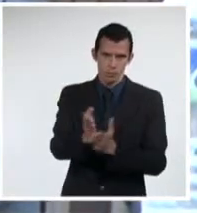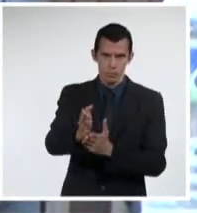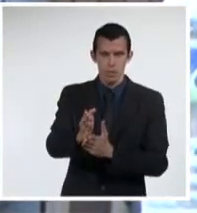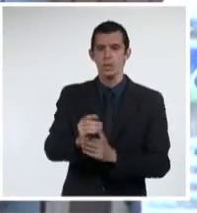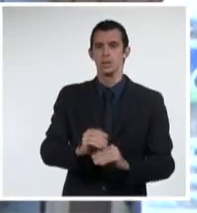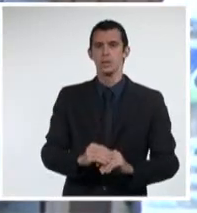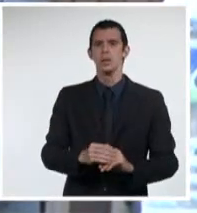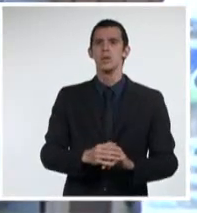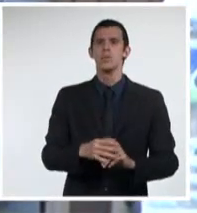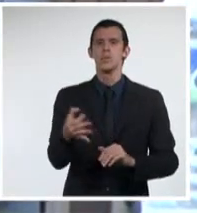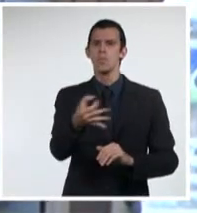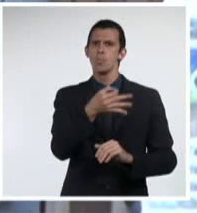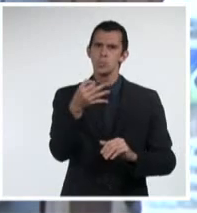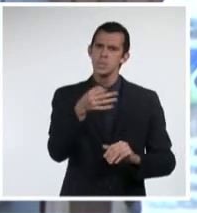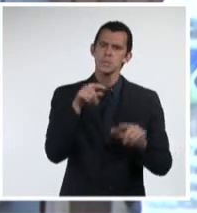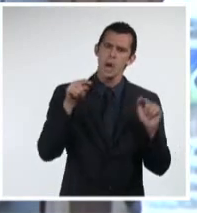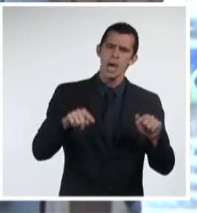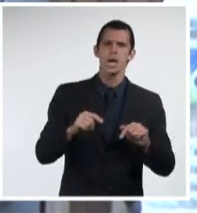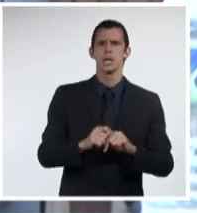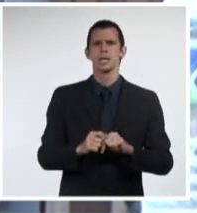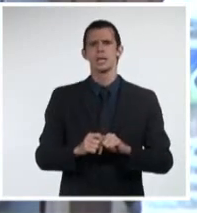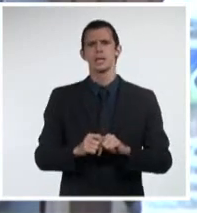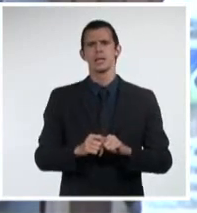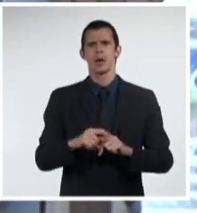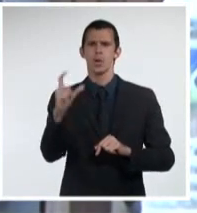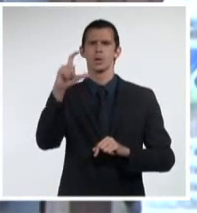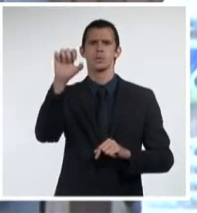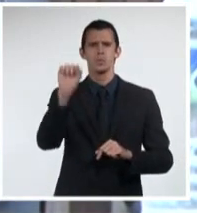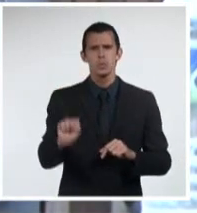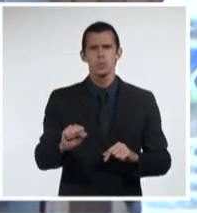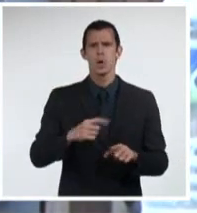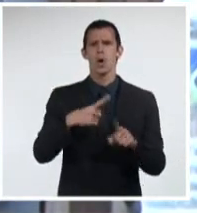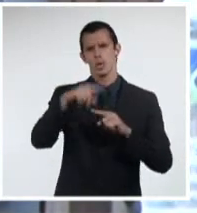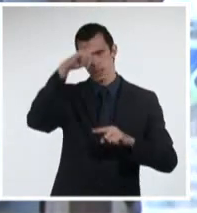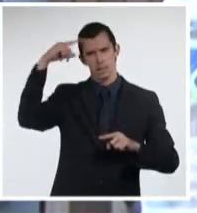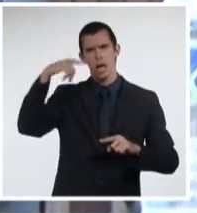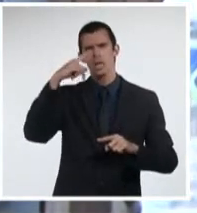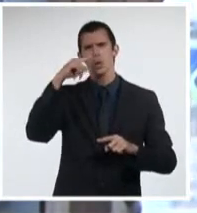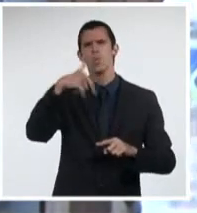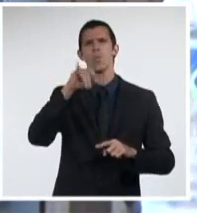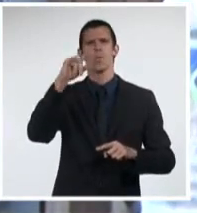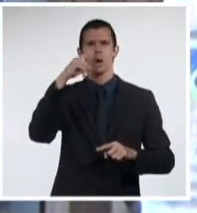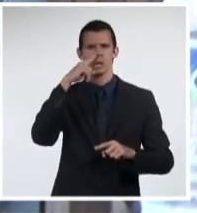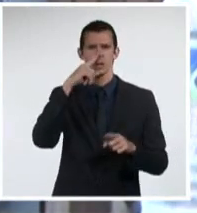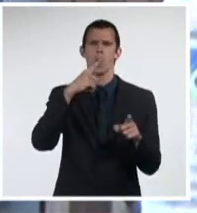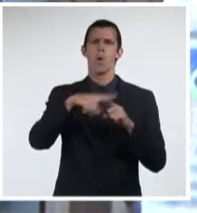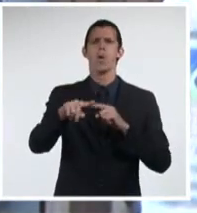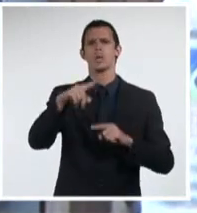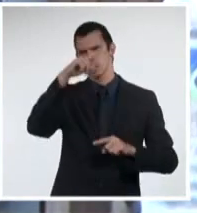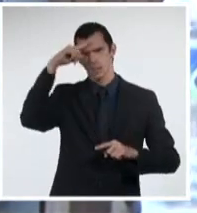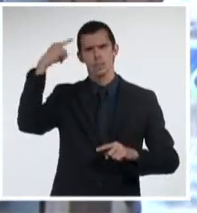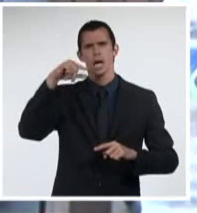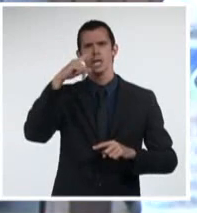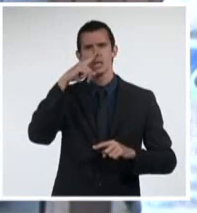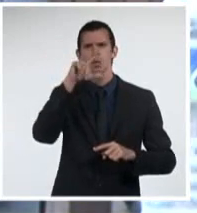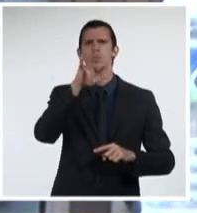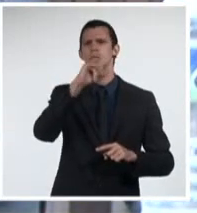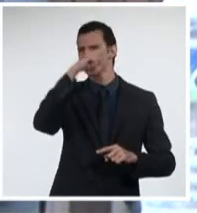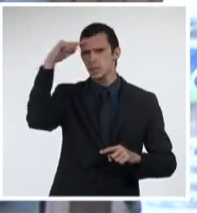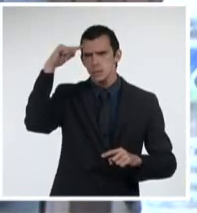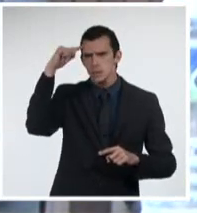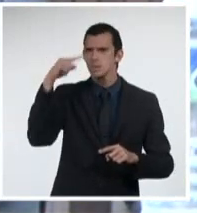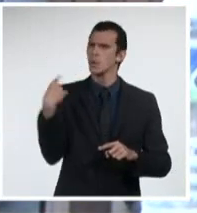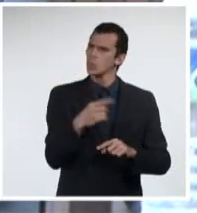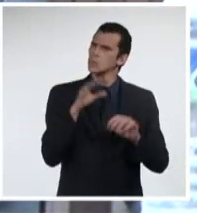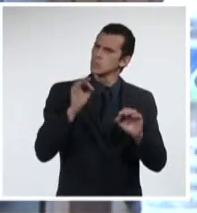mayoría en Consolación, Pinar del Río, San Juan y San Luis. Y todas estas comunidades, además de las acciones que están haciendo los territorios, las estamos